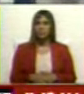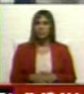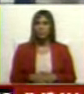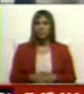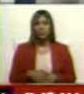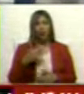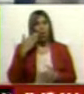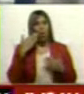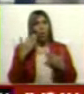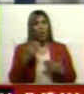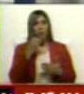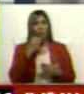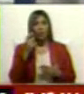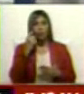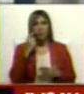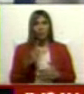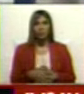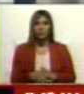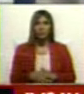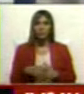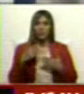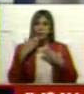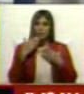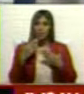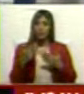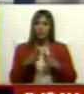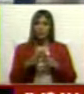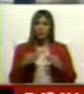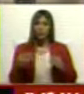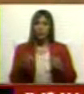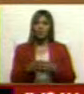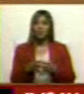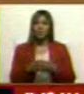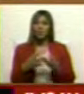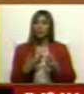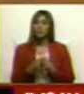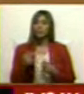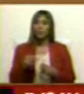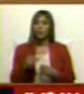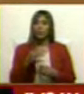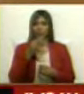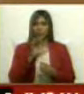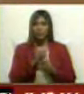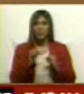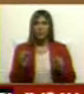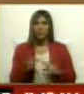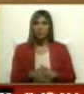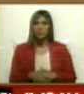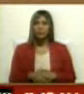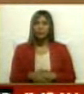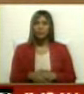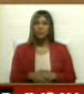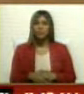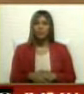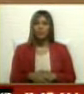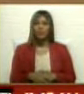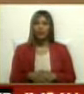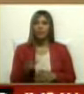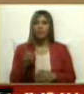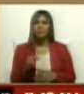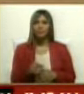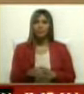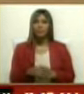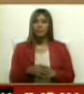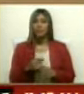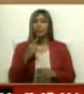Hola, muy buenos días, Laudelino. Saludo para ti, para el equipo que les acompaña en el programa Café en la Mañana y, por supuesto, para